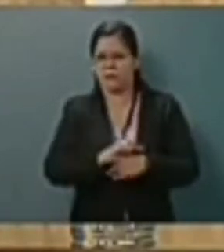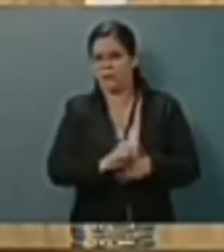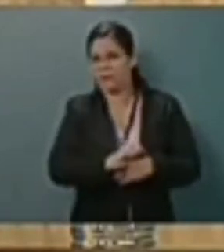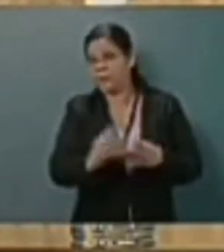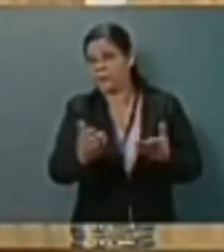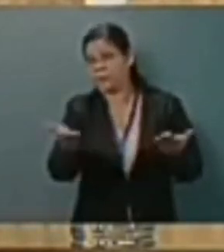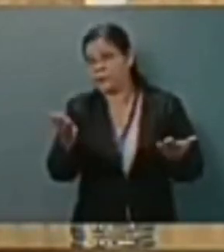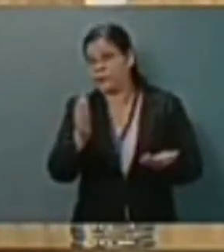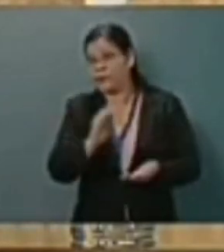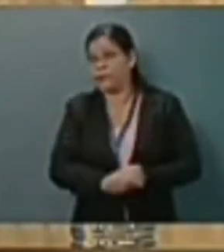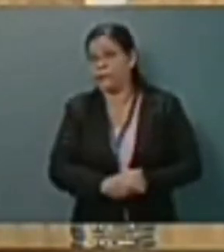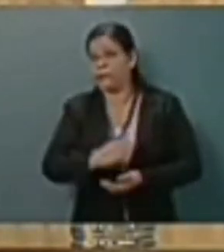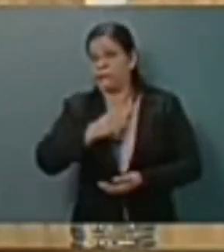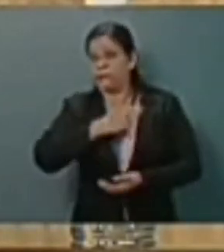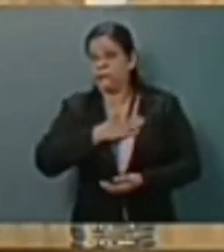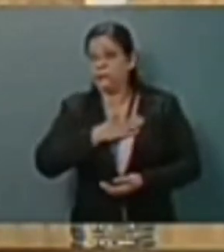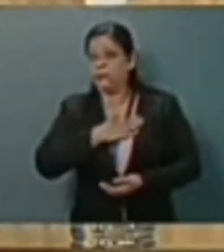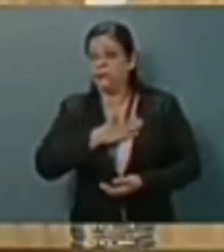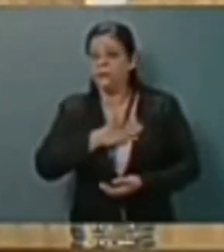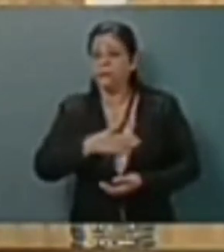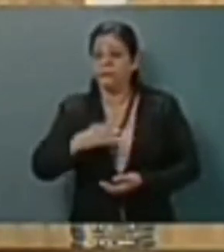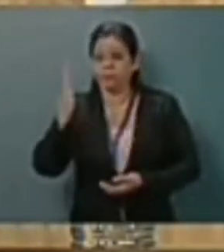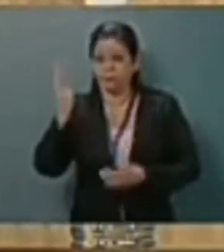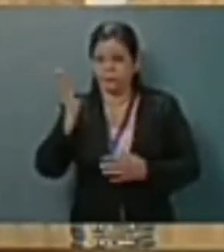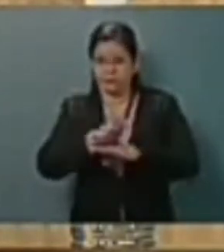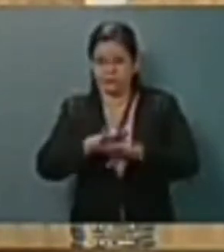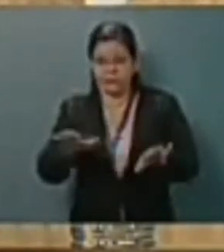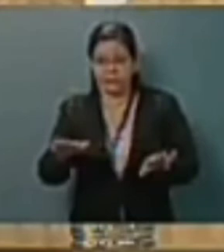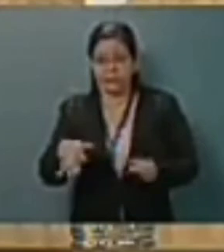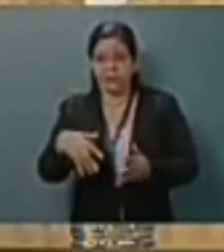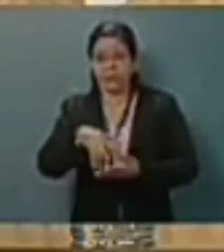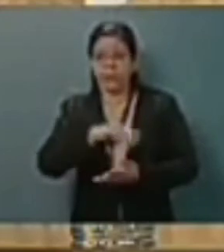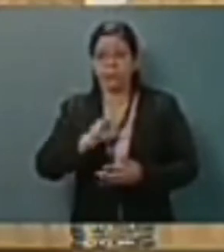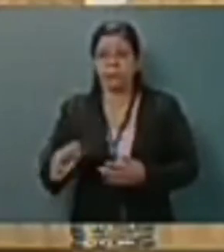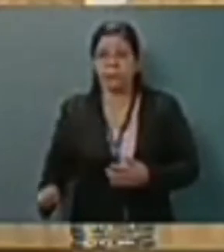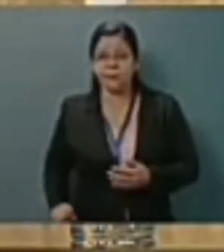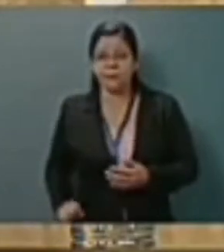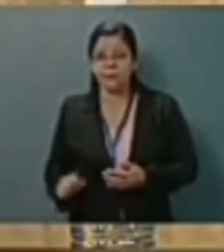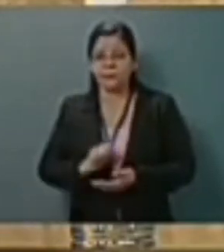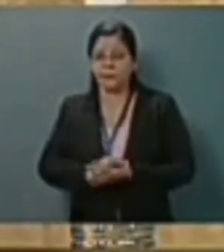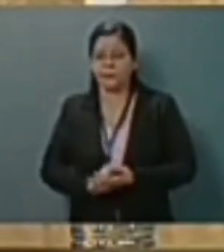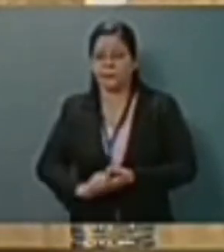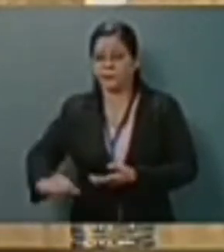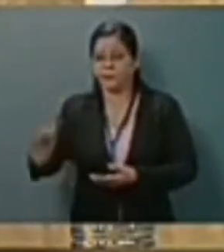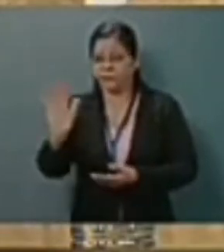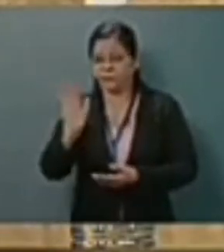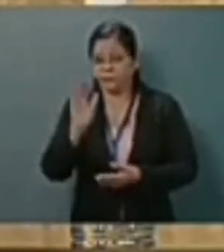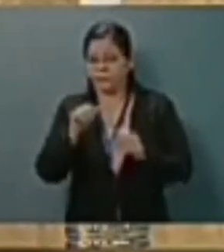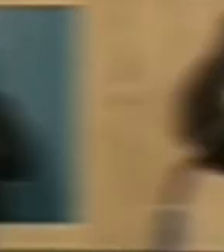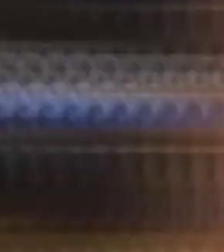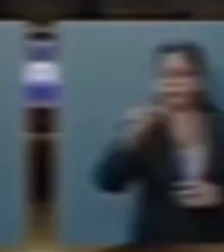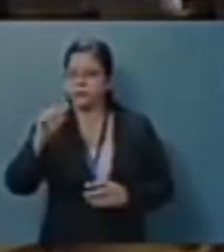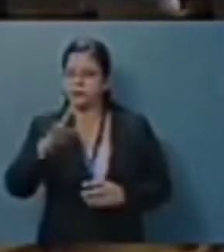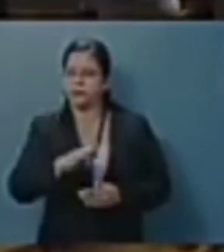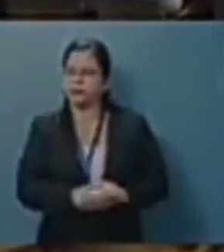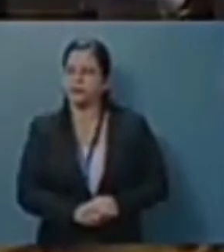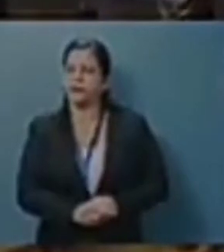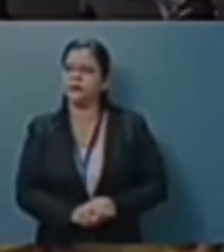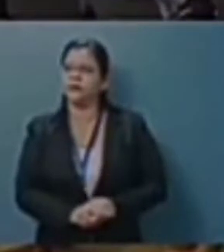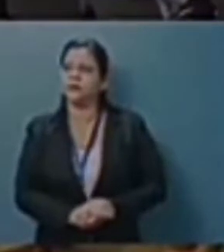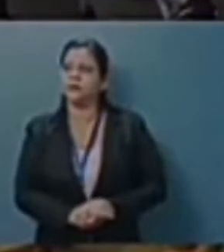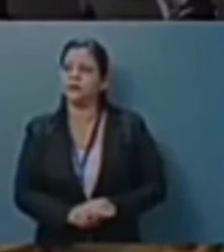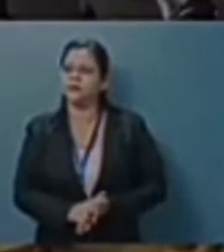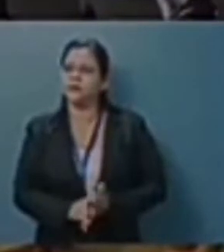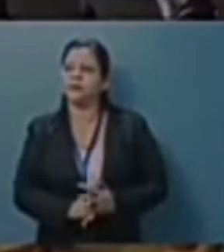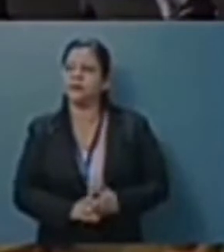que hasta aquí mis palabras, señor presidente y pueblo salvadoreño. Un saludo. Muchas gracias. Si te